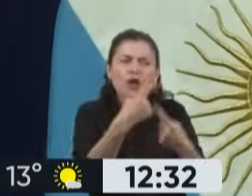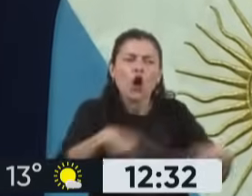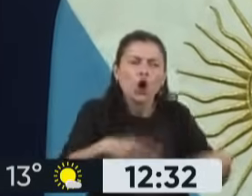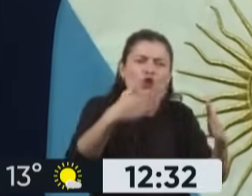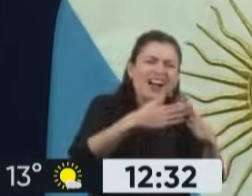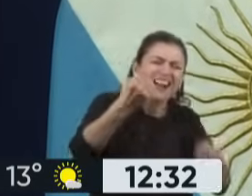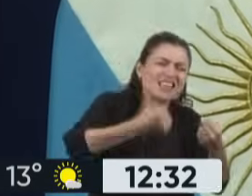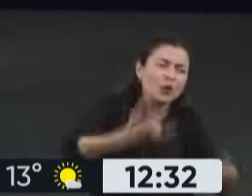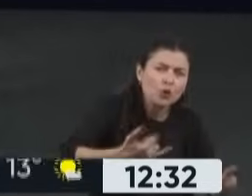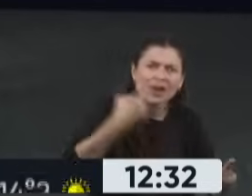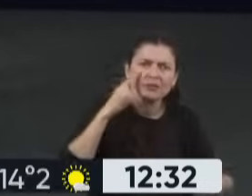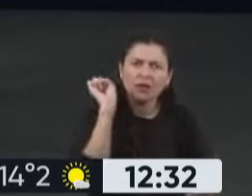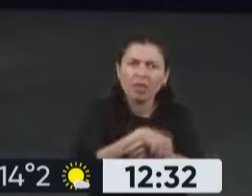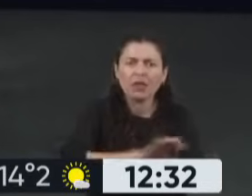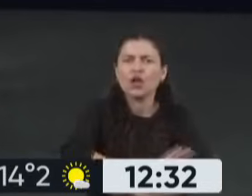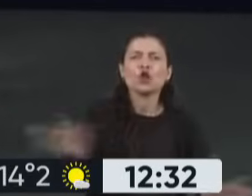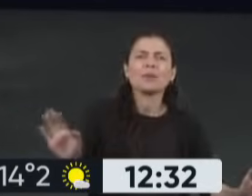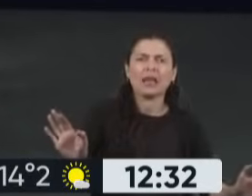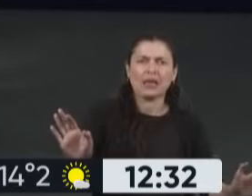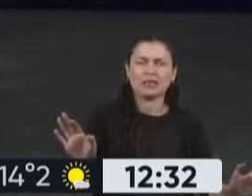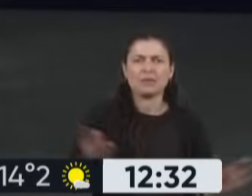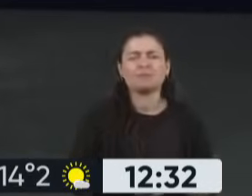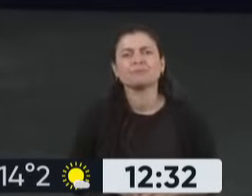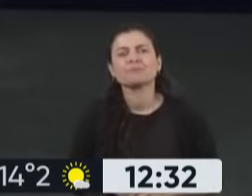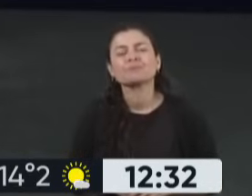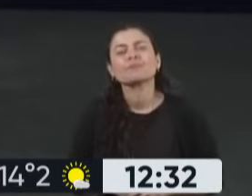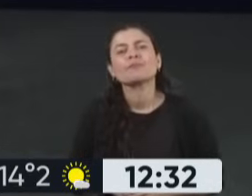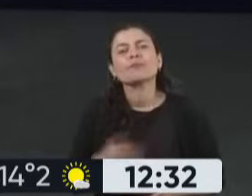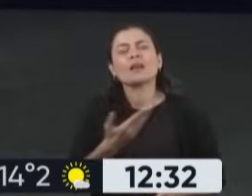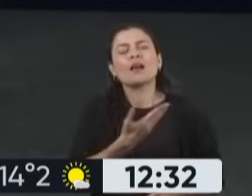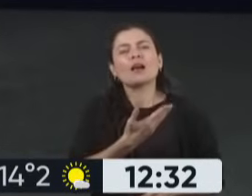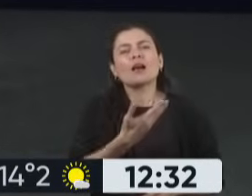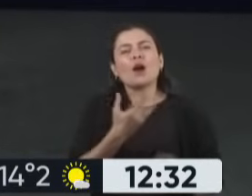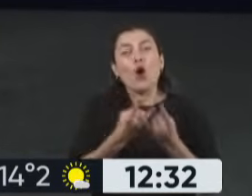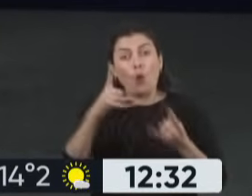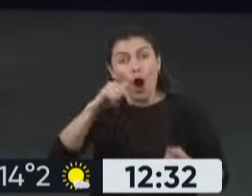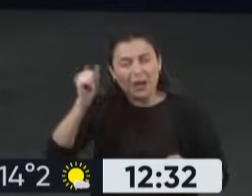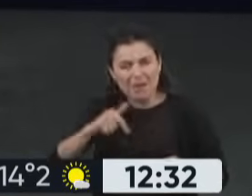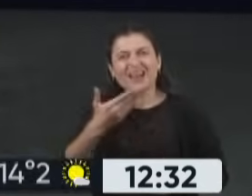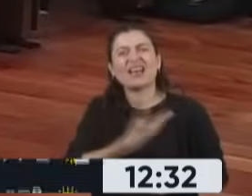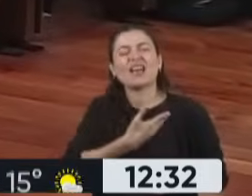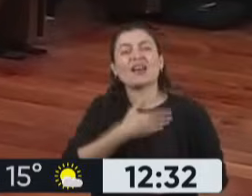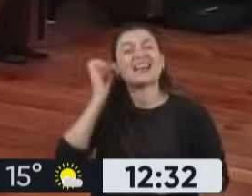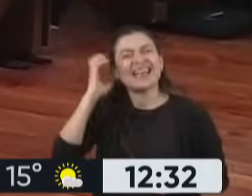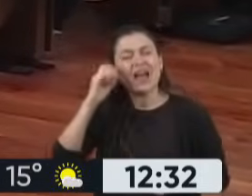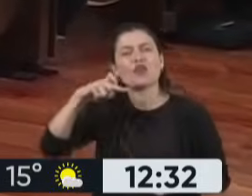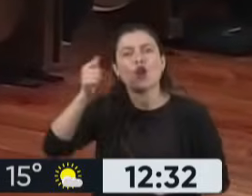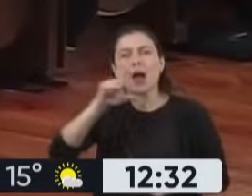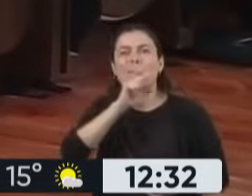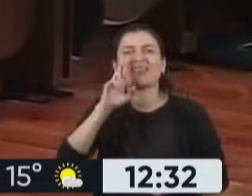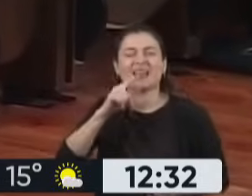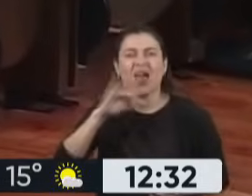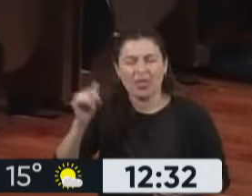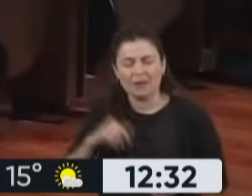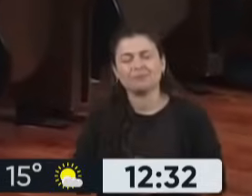nuevo régimen. ¿Qué tal? Buenos días, funcionarios. Fabián Walman de FM La Patriada. Consultarles en primer lugar, el ministro